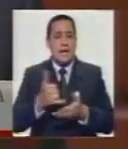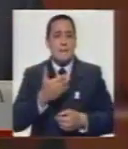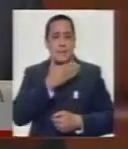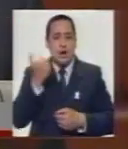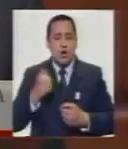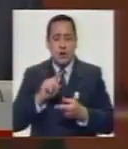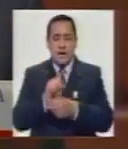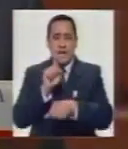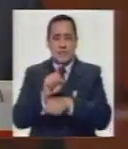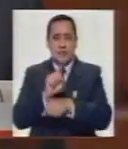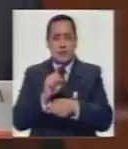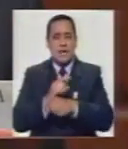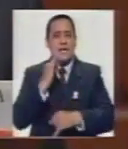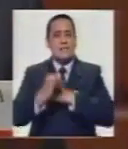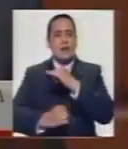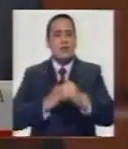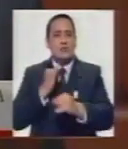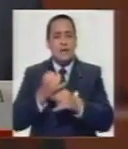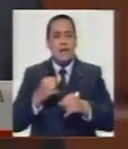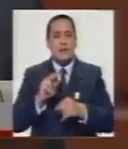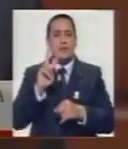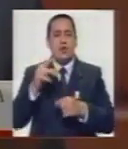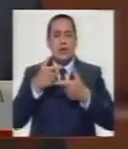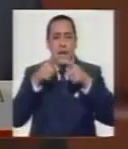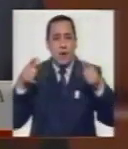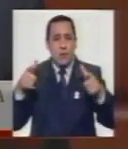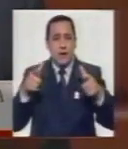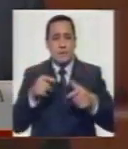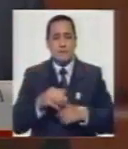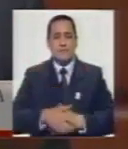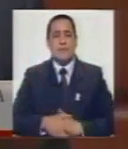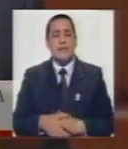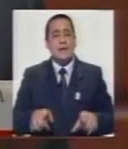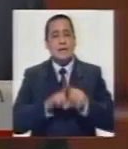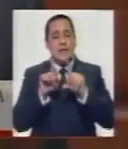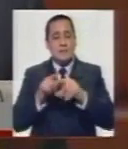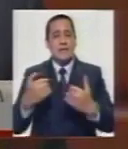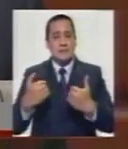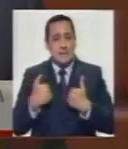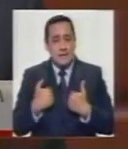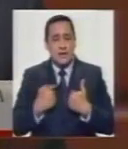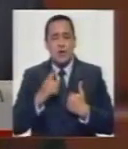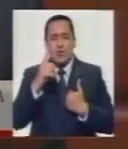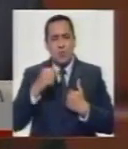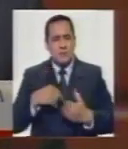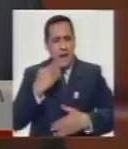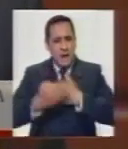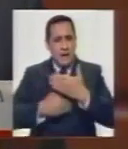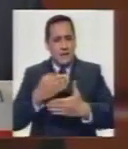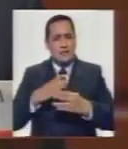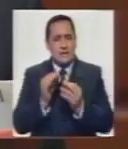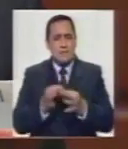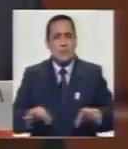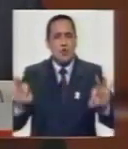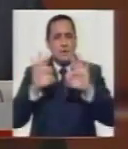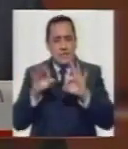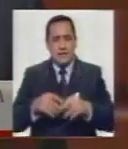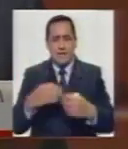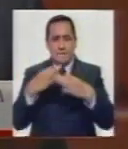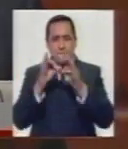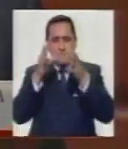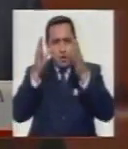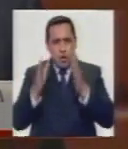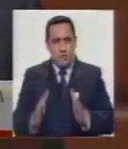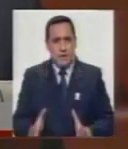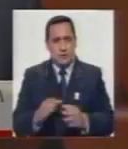modalidad de educación intercultural bilingüe, EIB, y comprende un agresivo plan de formación de docentes